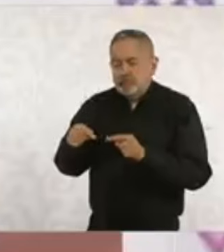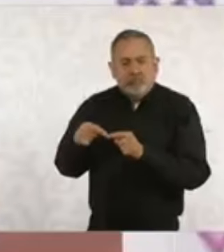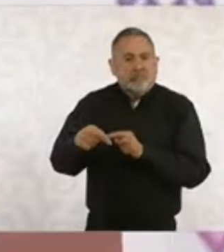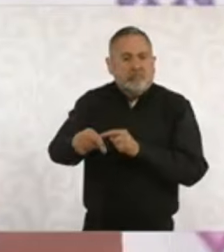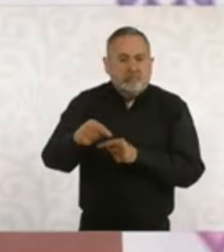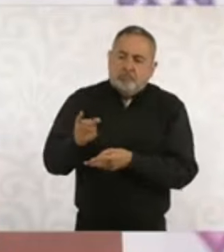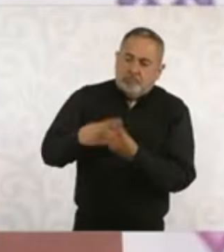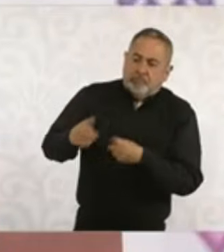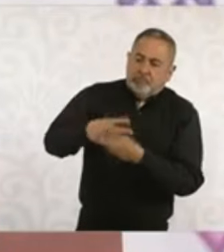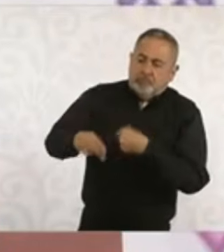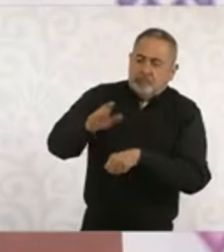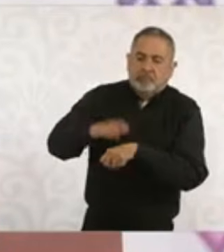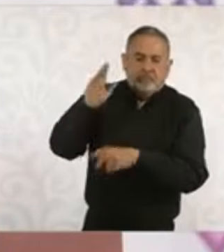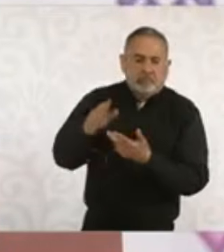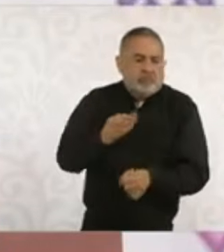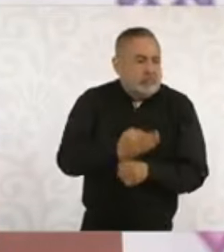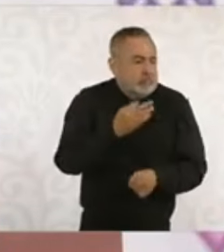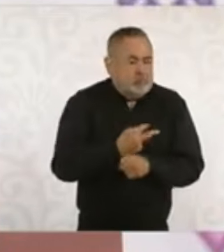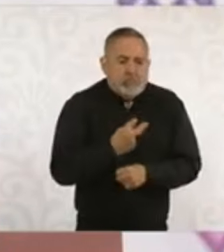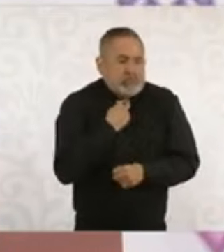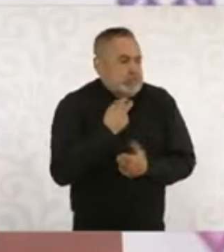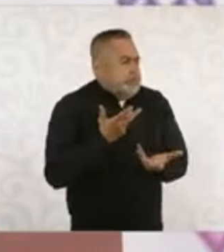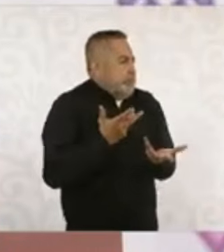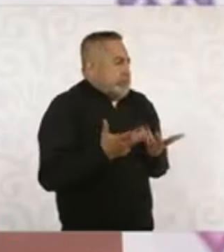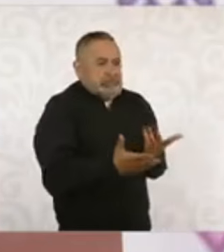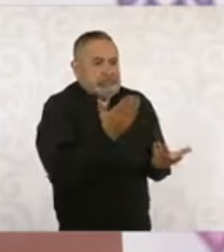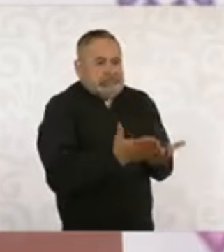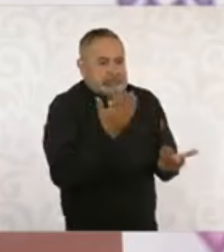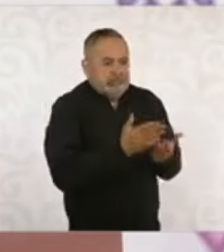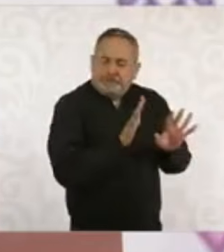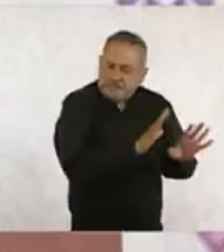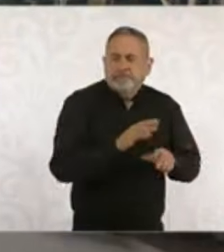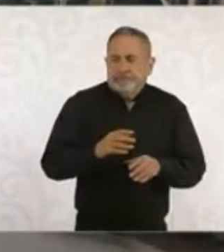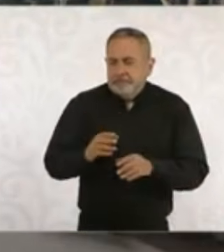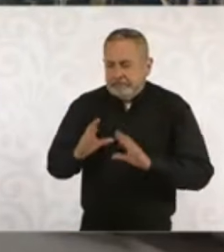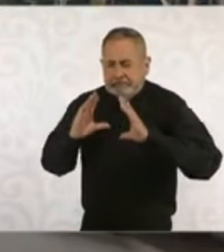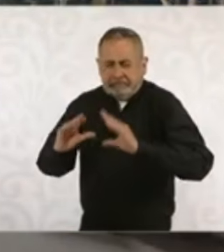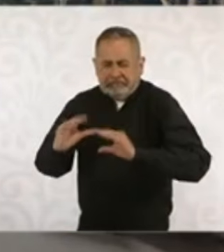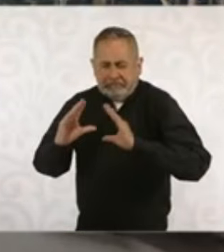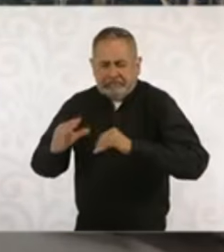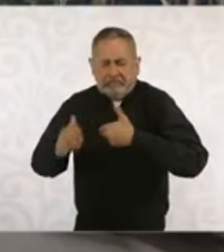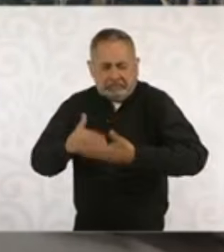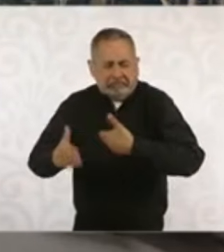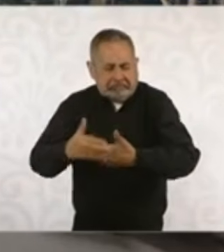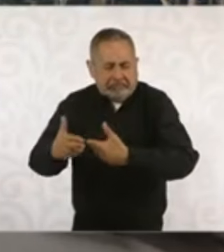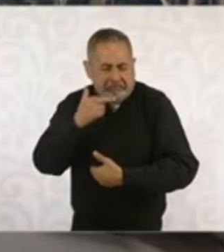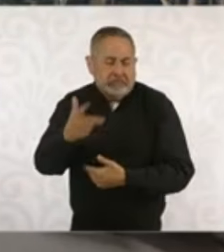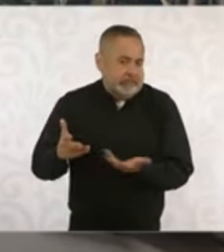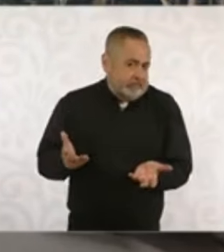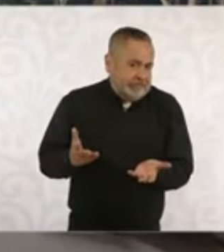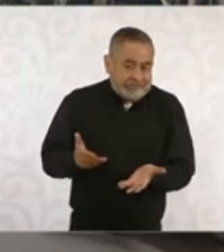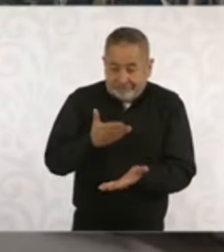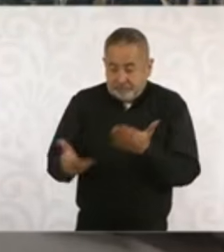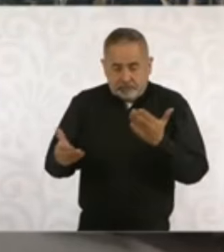tenemos? Pues escasez de médicos especialistas. Ahora, al formar 10,000 médicos